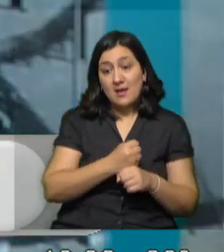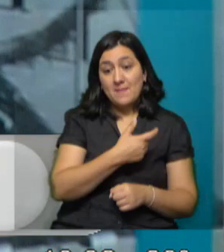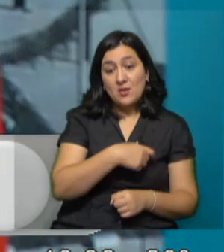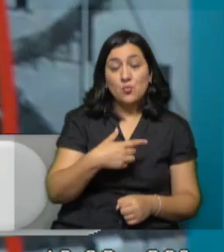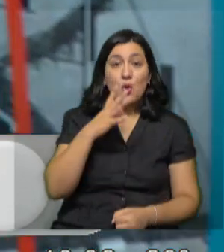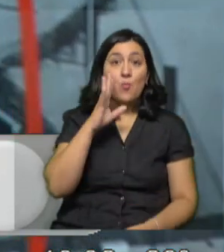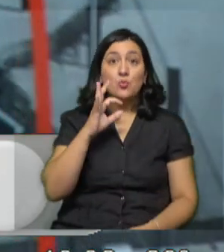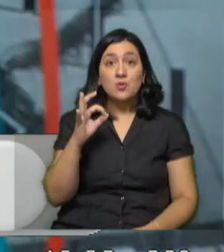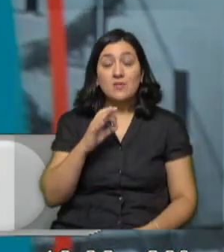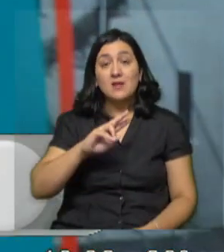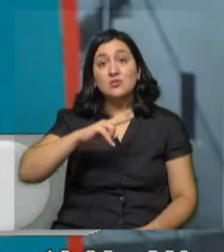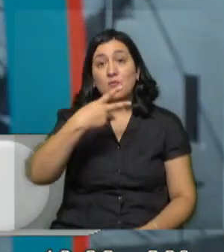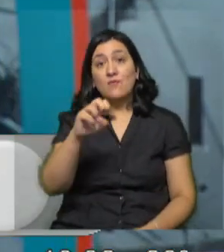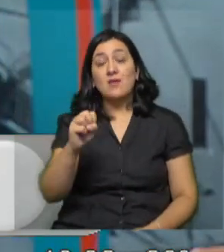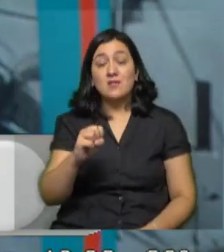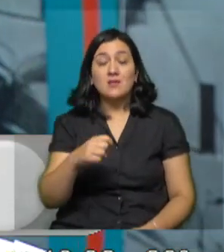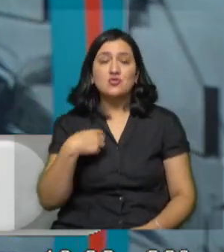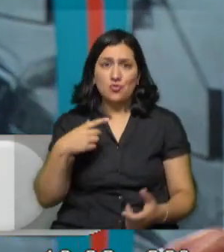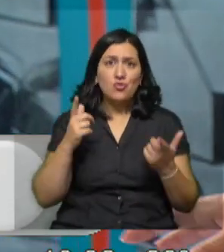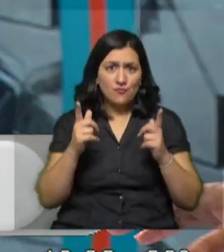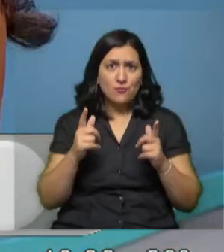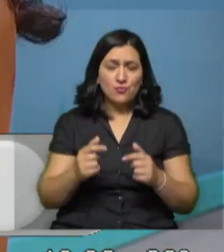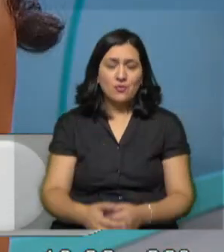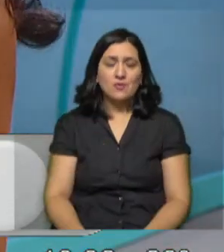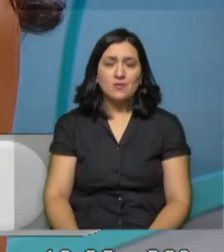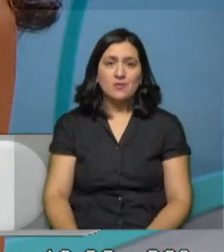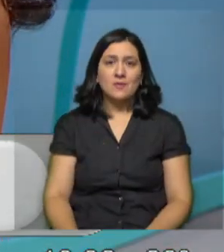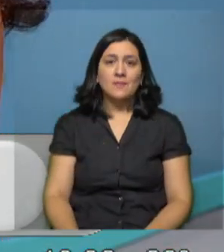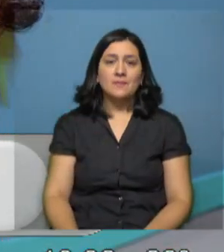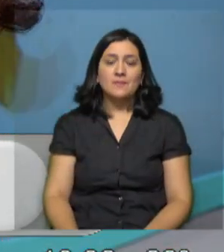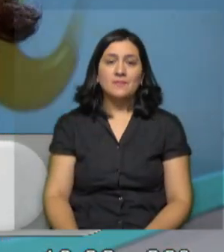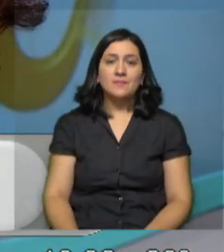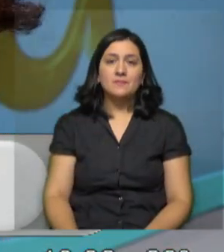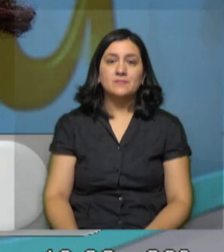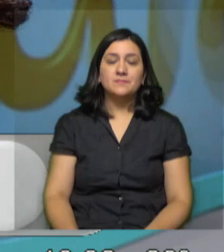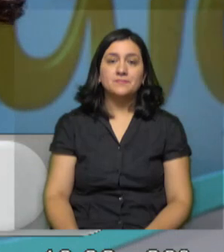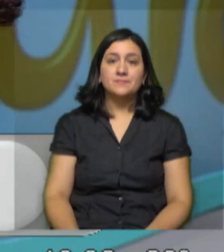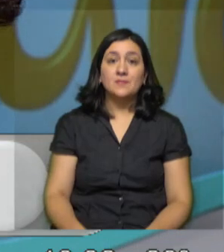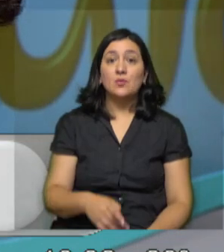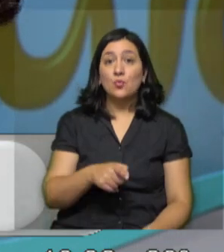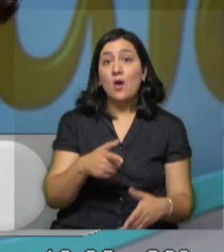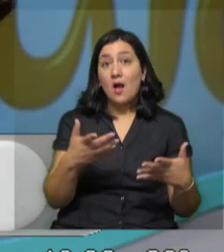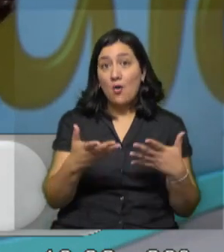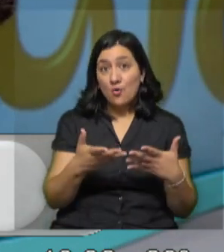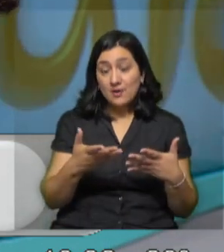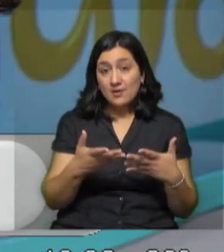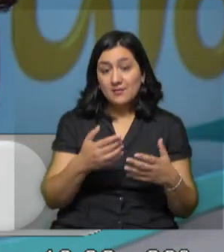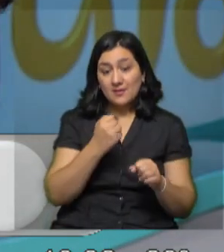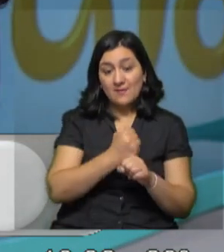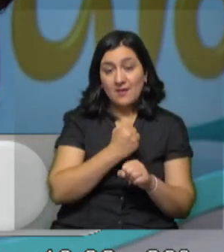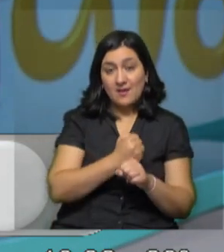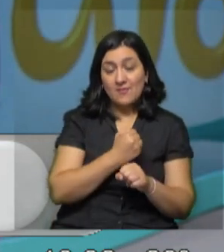sub-20 y lo disfruto muchísimo estar en la selección. Me detengo un poco en la etapa de jugador por eso mismo, porque vos ahora estás